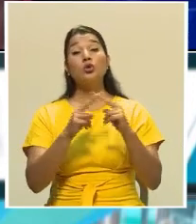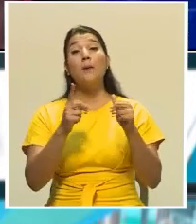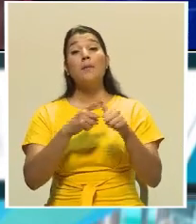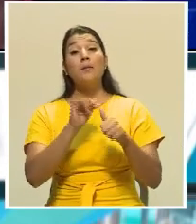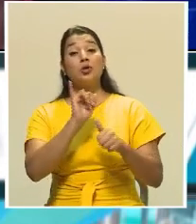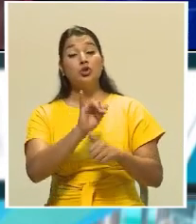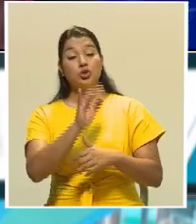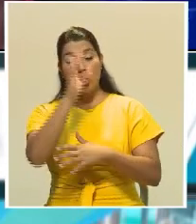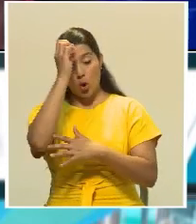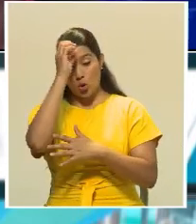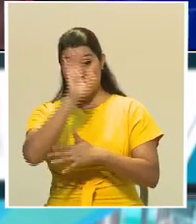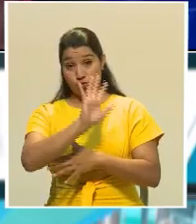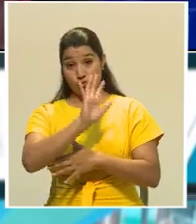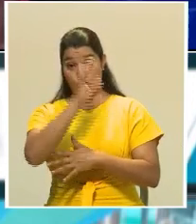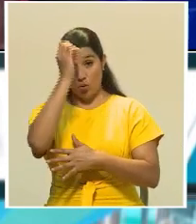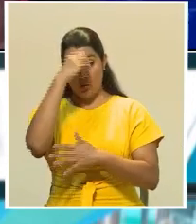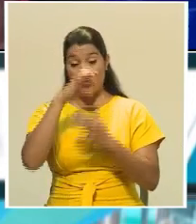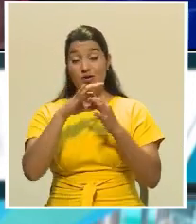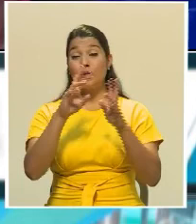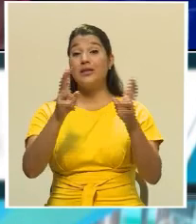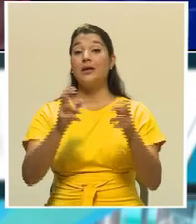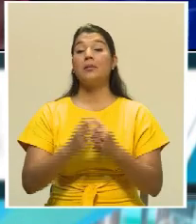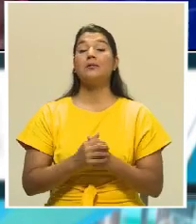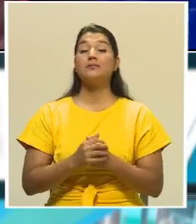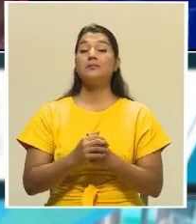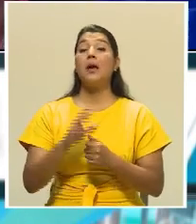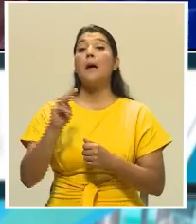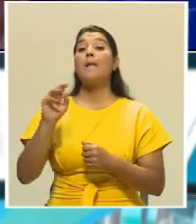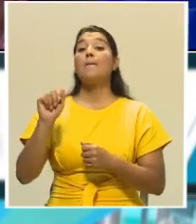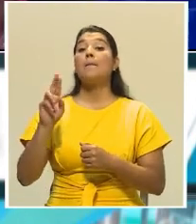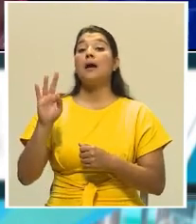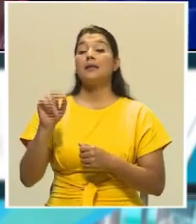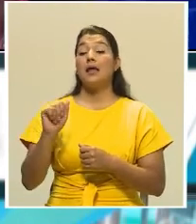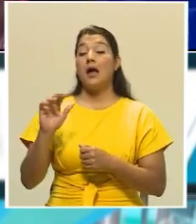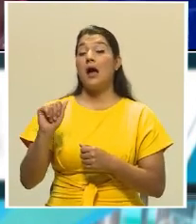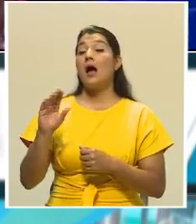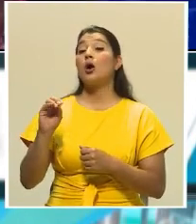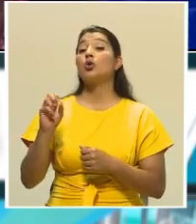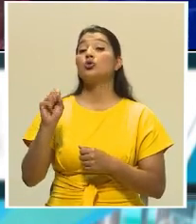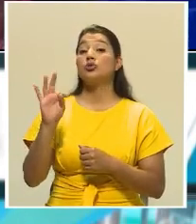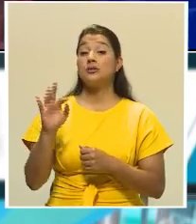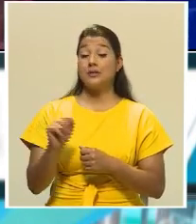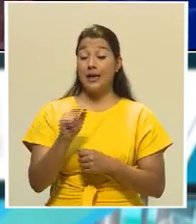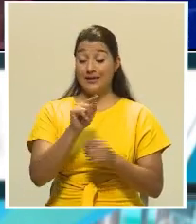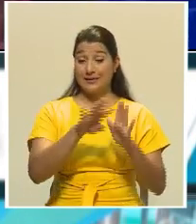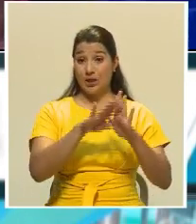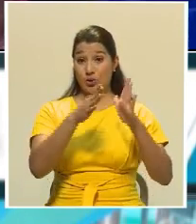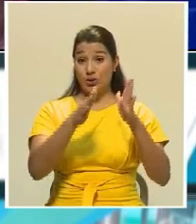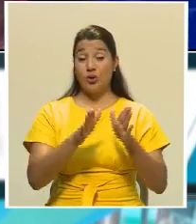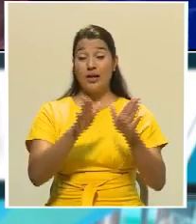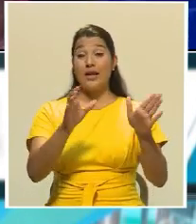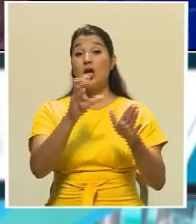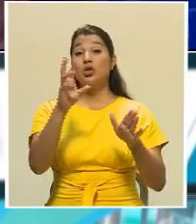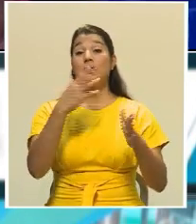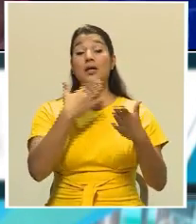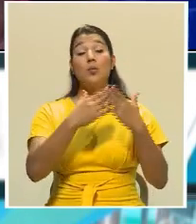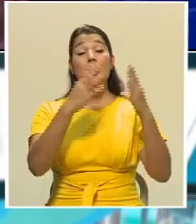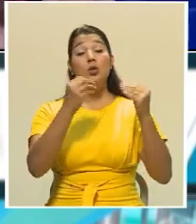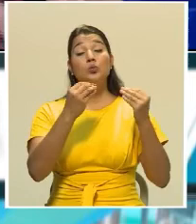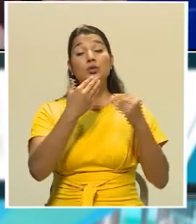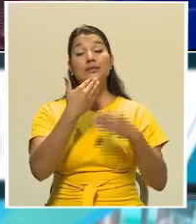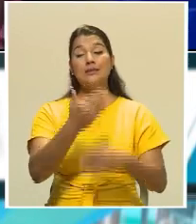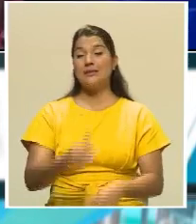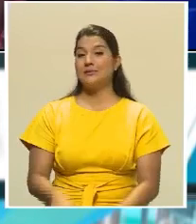sus impresiones sobre estos temas. Doña Marta Costa, Contralora General de la República. Buenas noches,